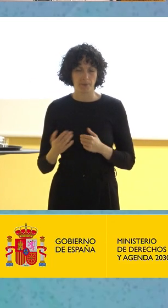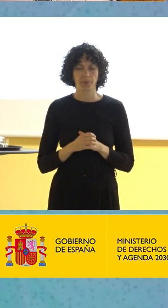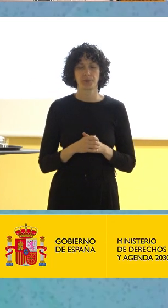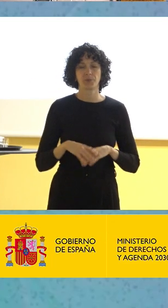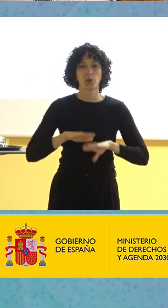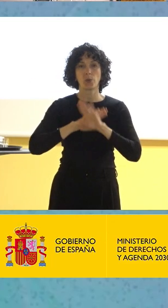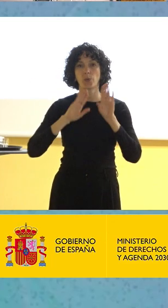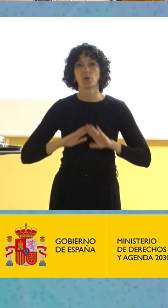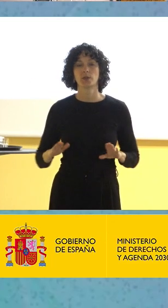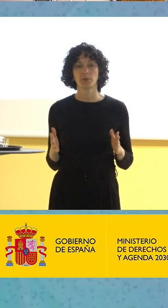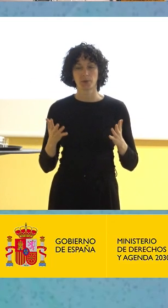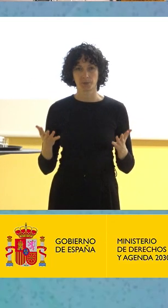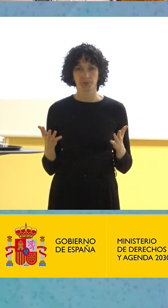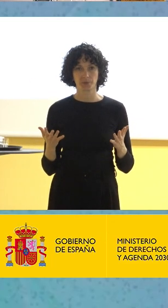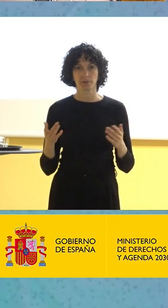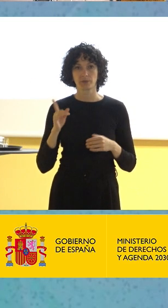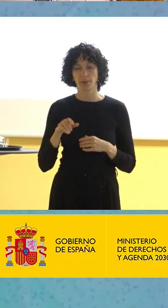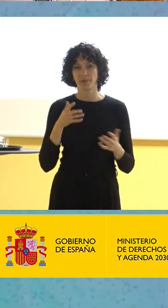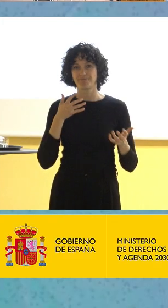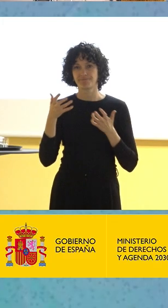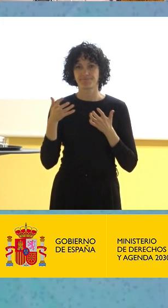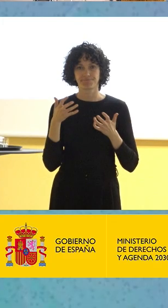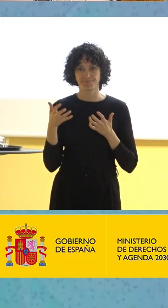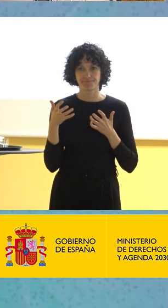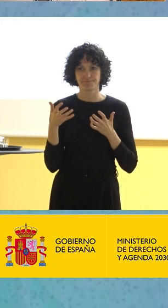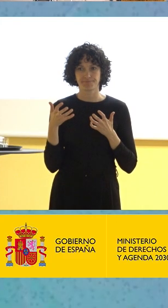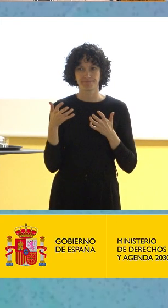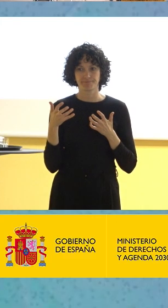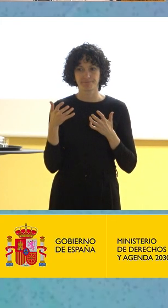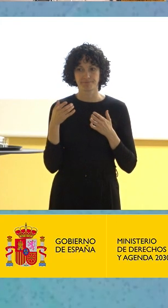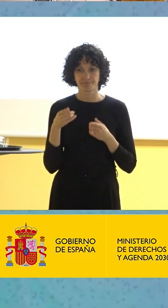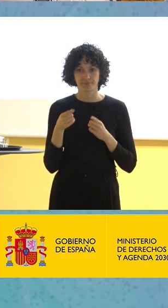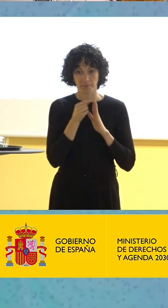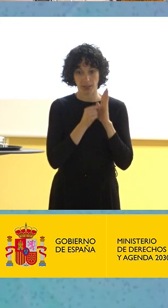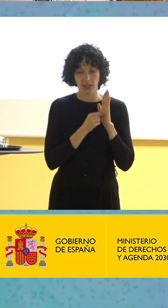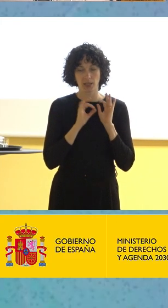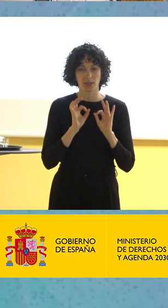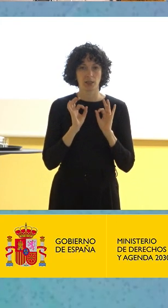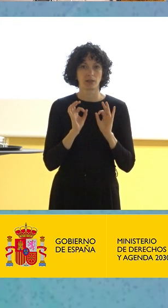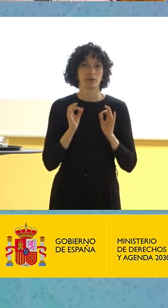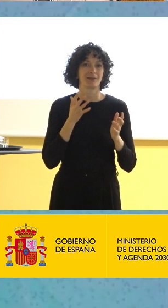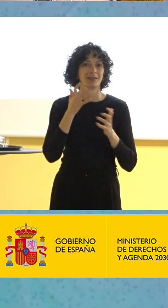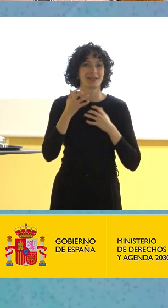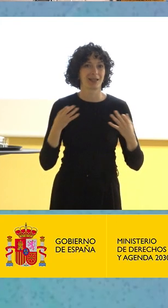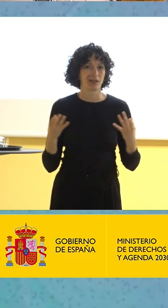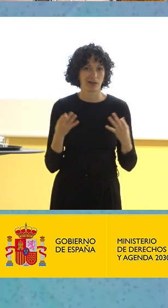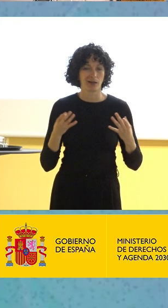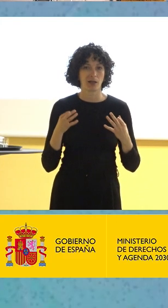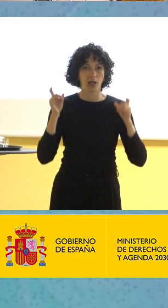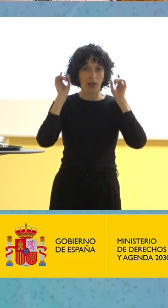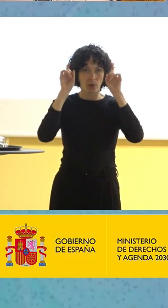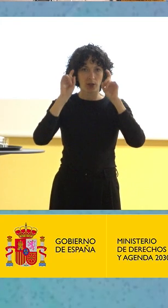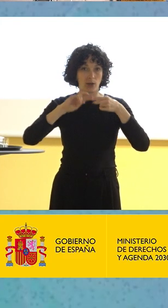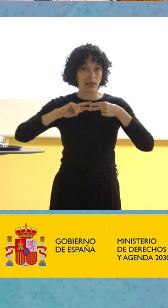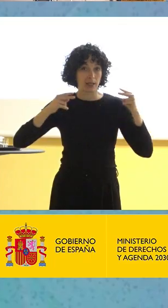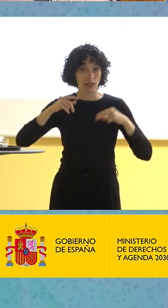por último, también se destaca en este tipo de medidas pues la falta de educación genética por parte